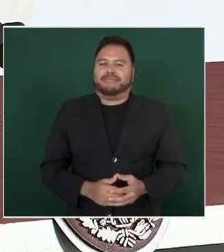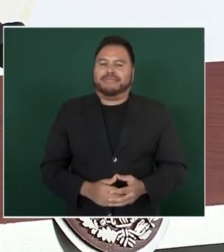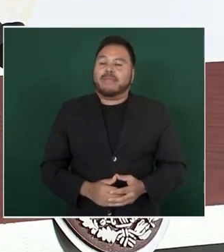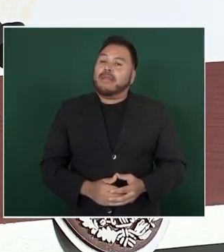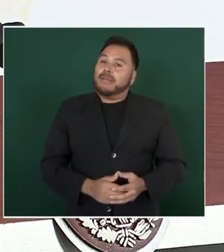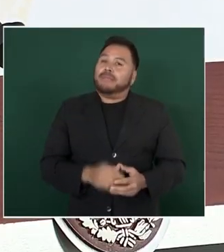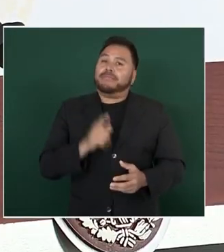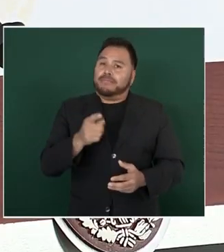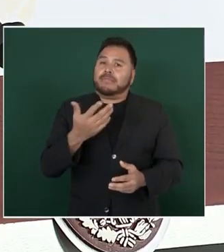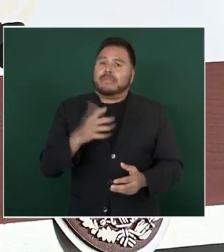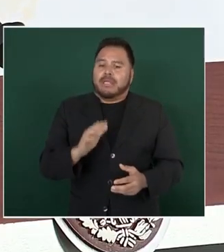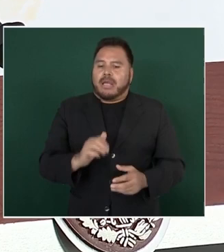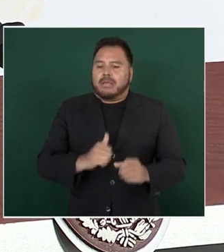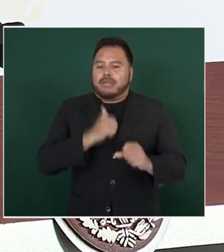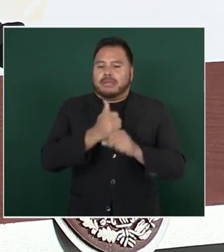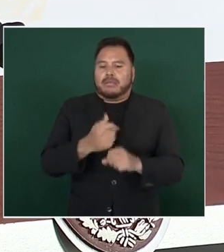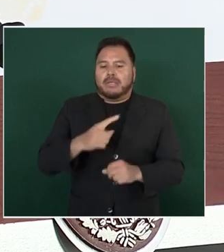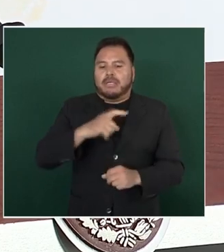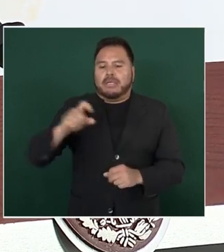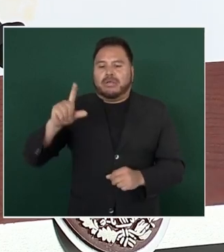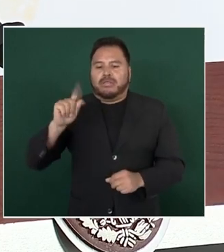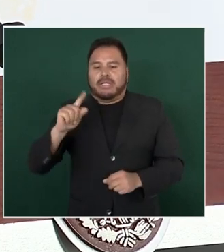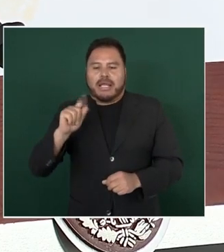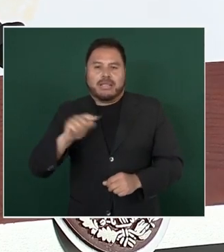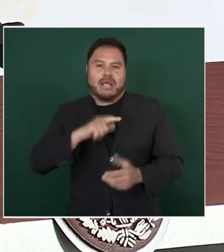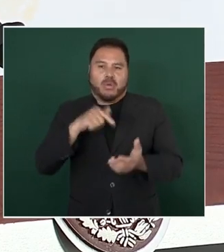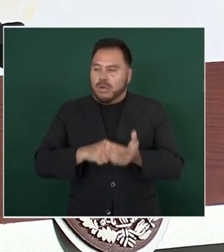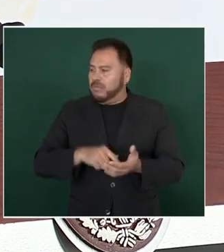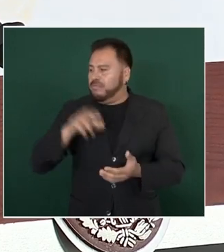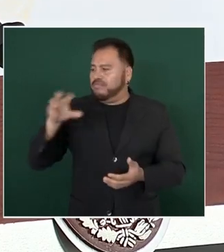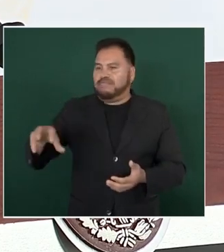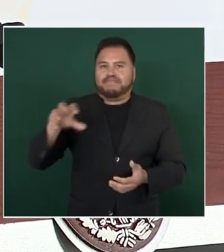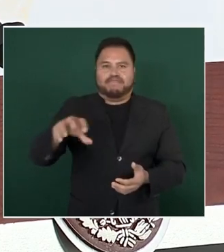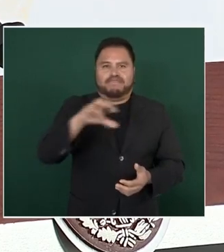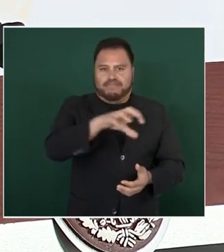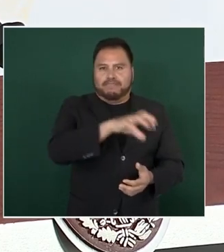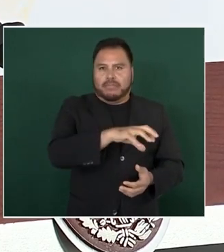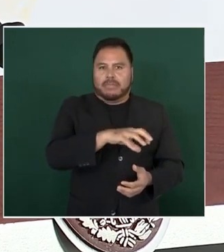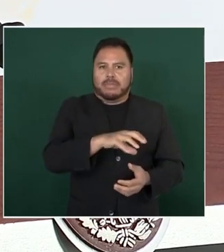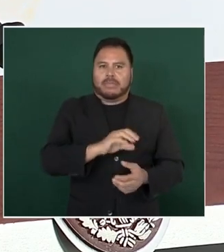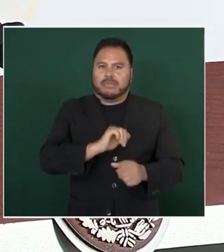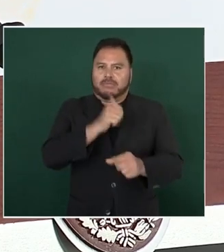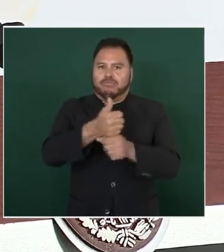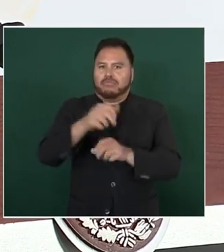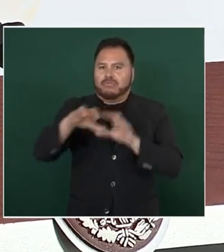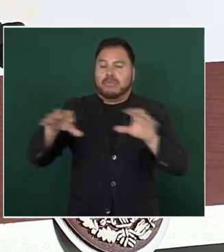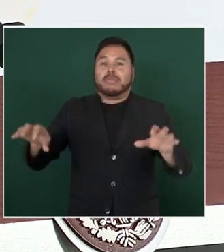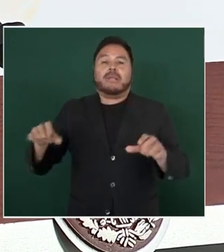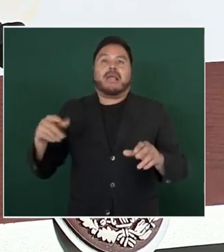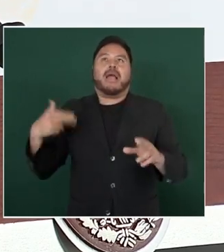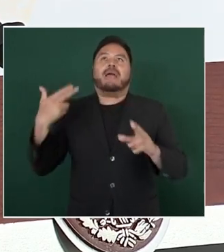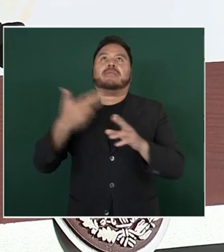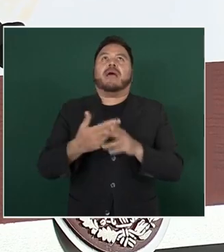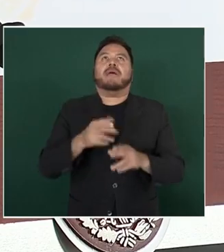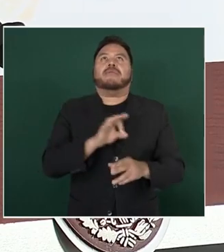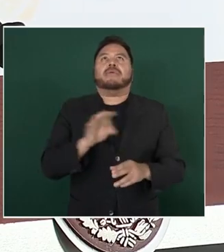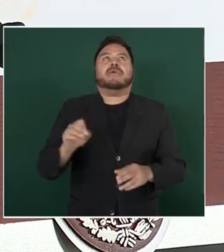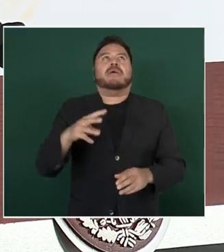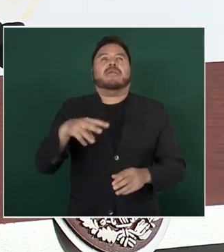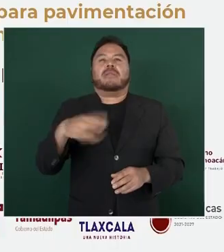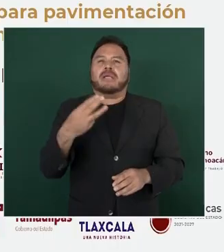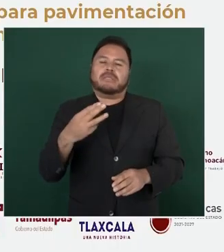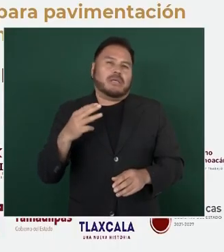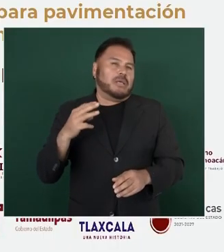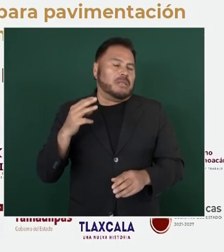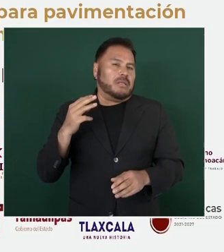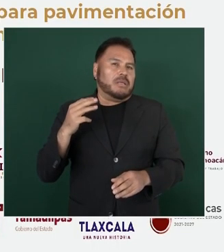se han instalado 170 módulos, y al 13 de marzo